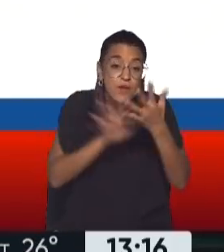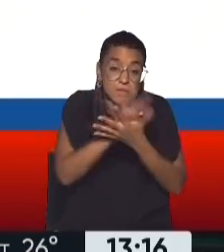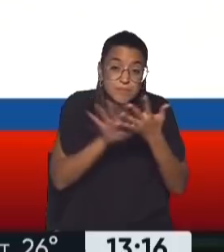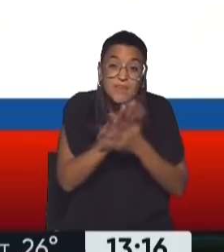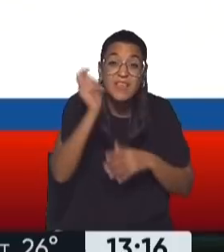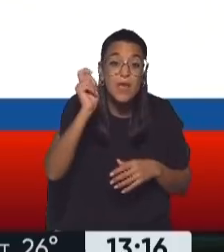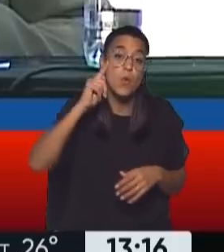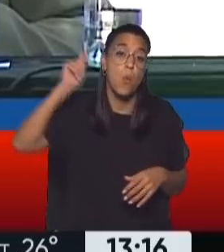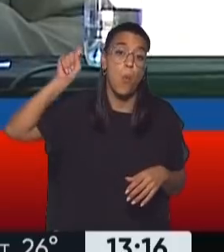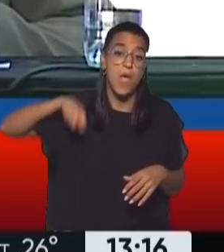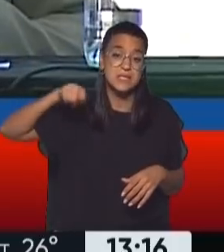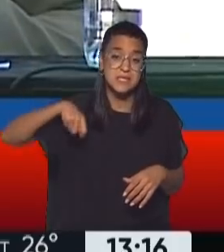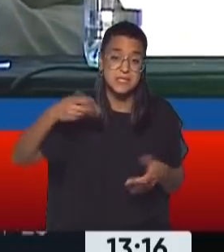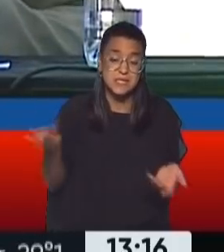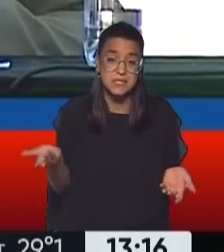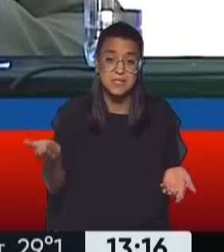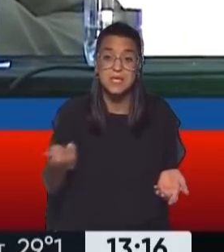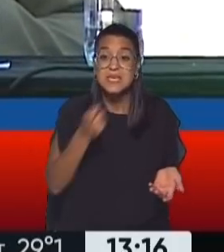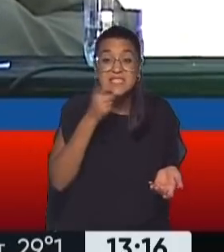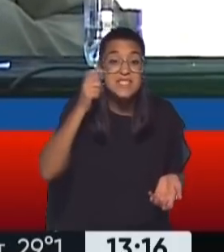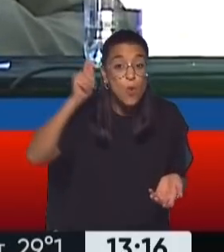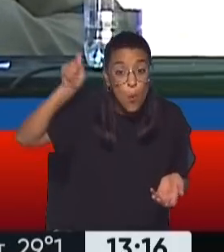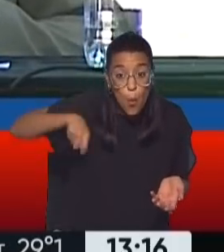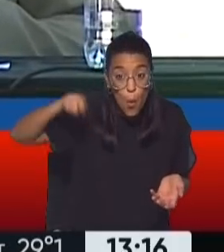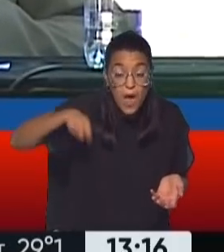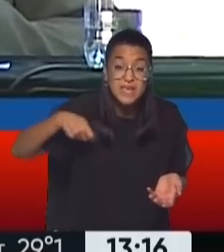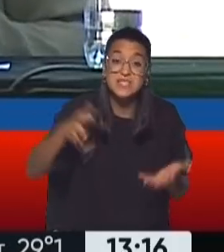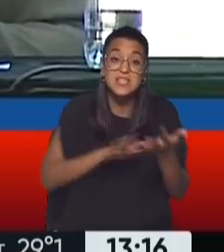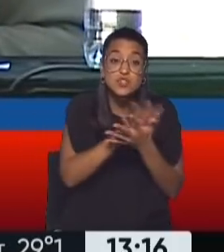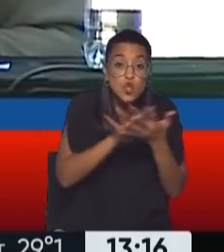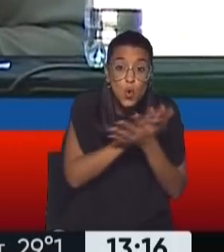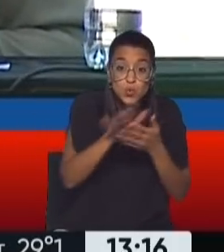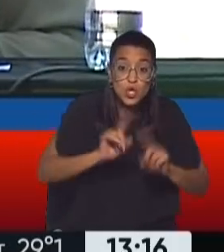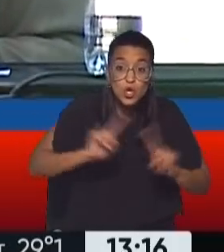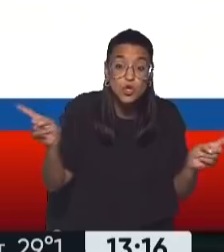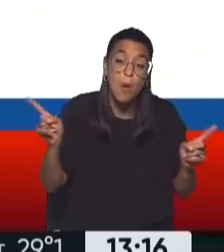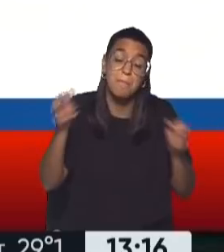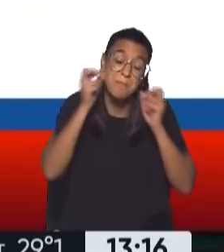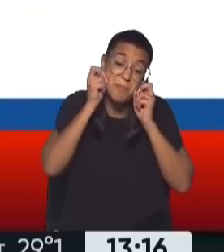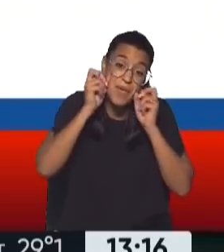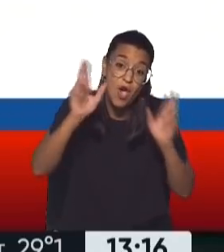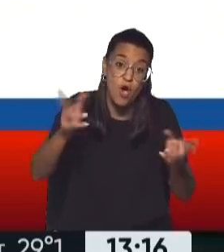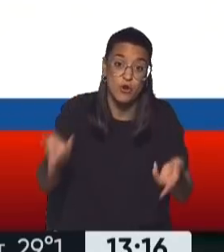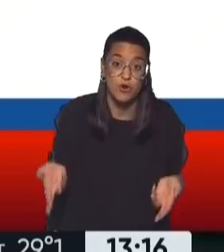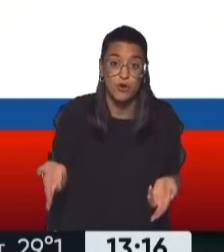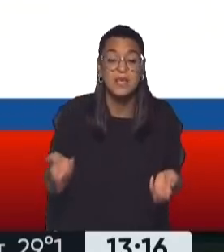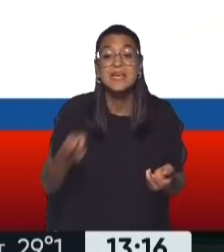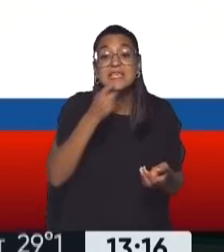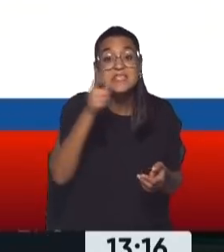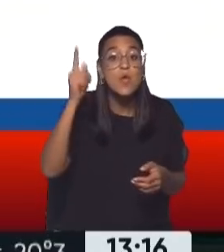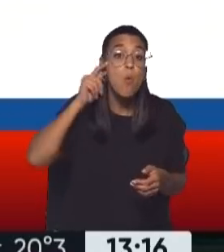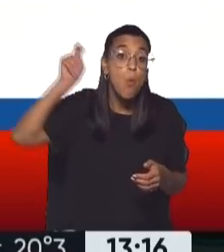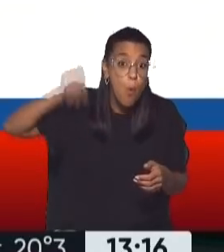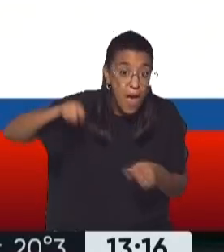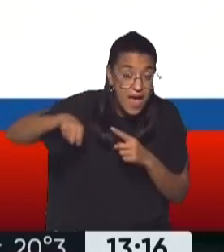llaman jueces. Si esos jueces no dirimen los conflictos, los profundizan. Y si esos